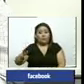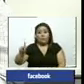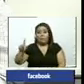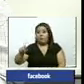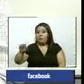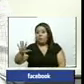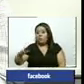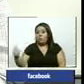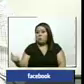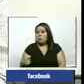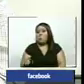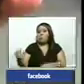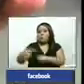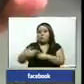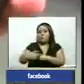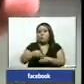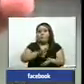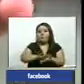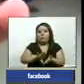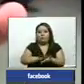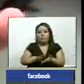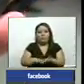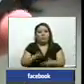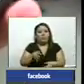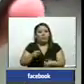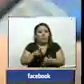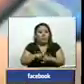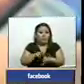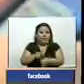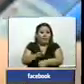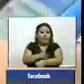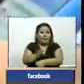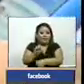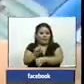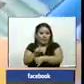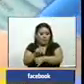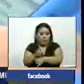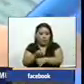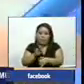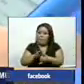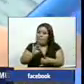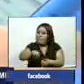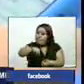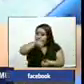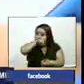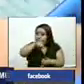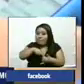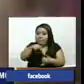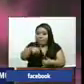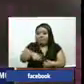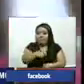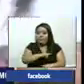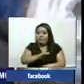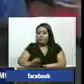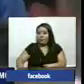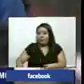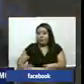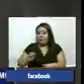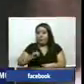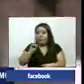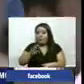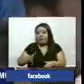han ido agregando en los últimos 10 años. La modalidad prepago se mantiene como la preferida de los consumidores salvadoreños. Los datos